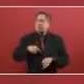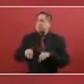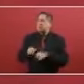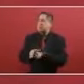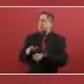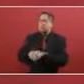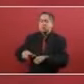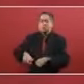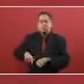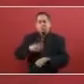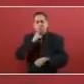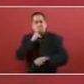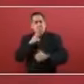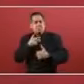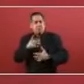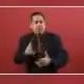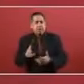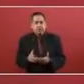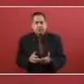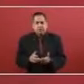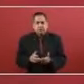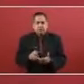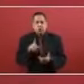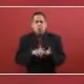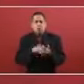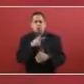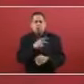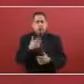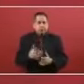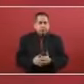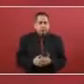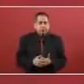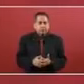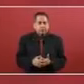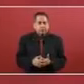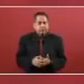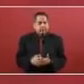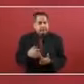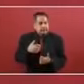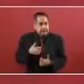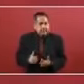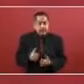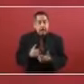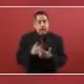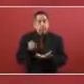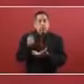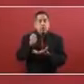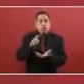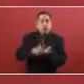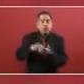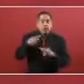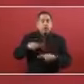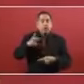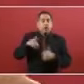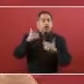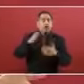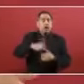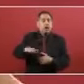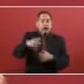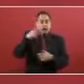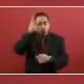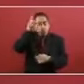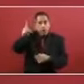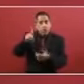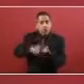lo que es el gobierno si no es tuyo? No se entiende de que el presupuesto es dinero del pueblo, es dinero